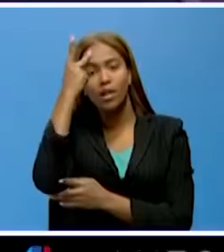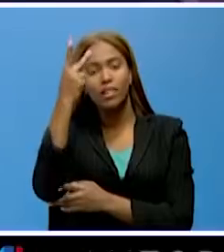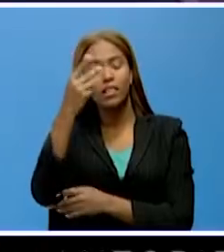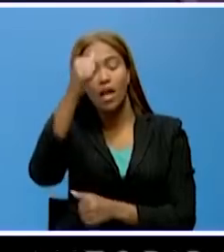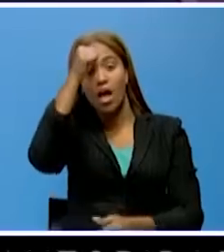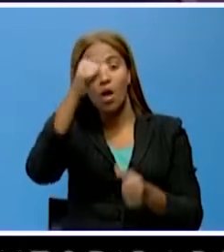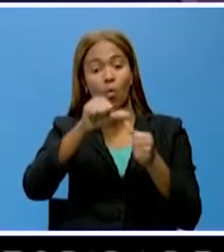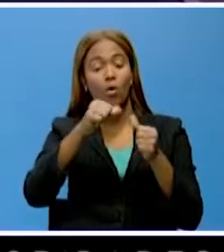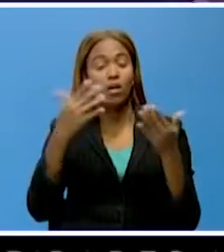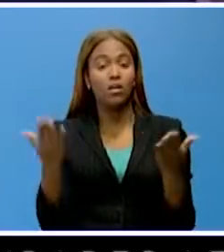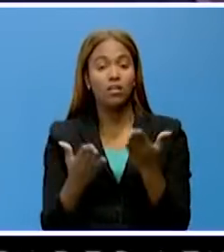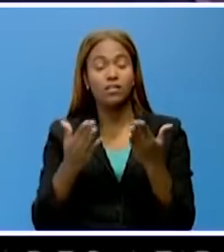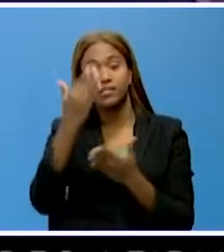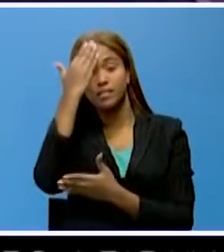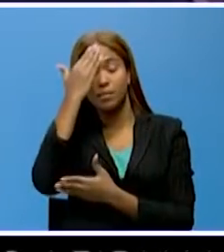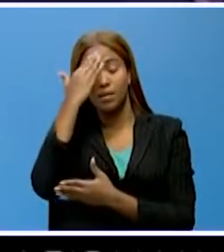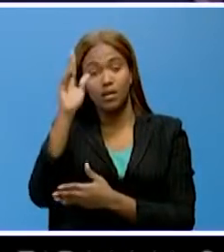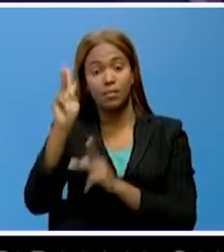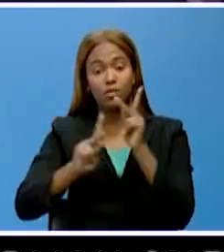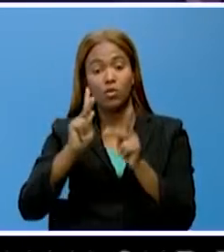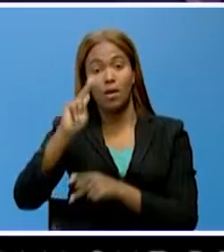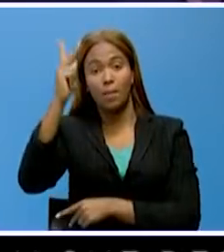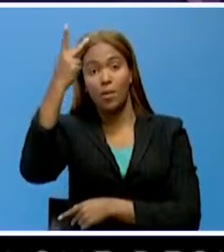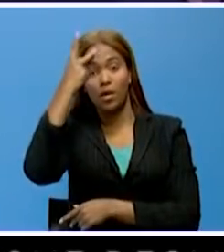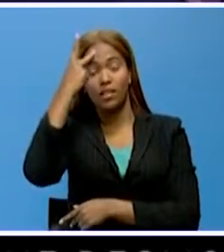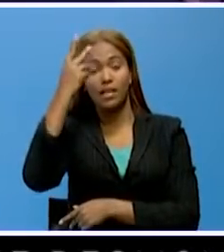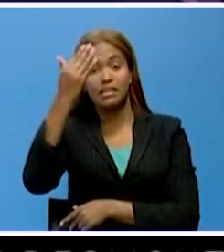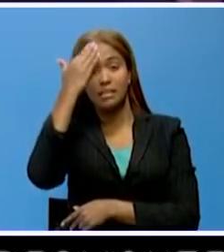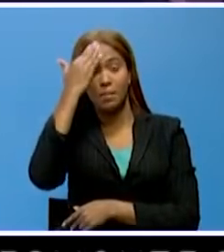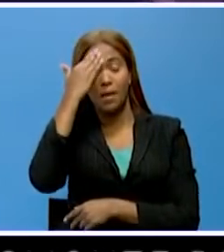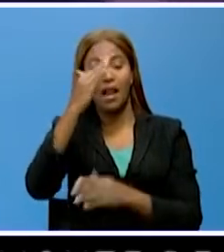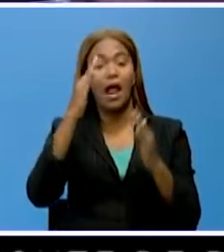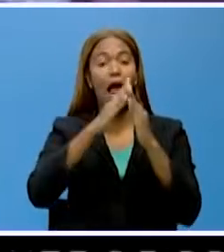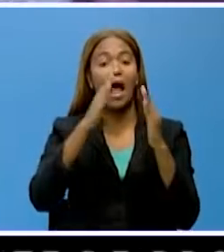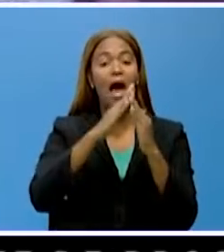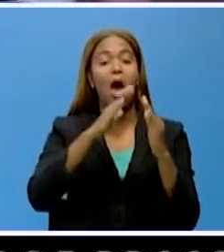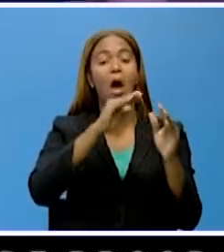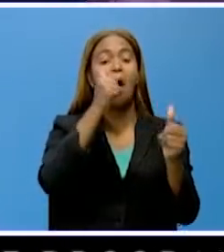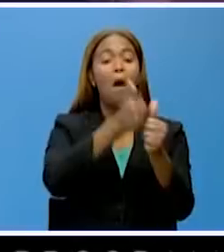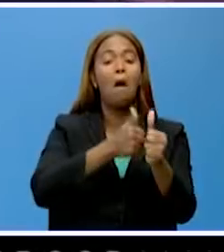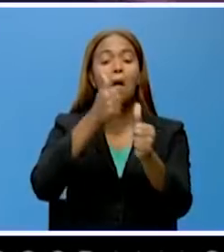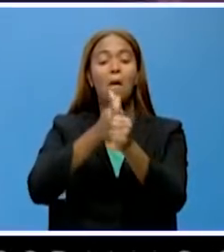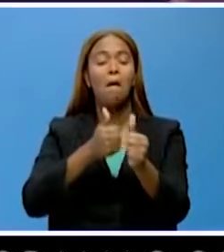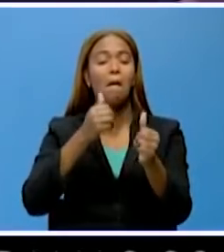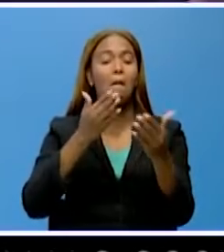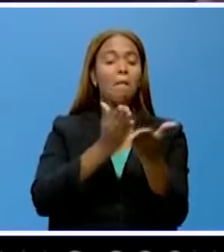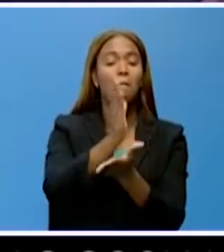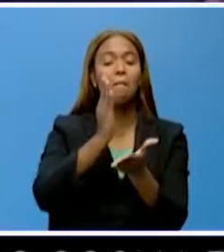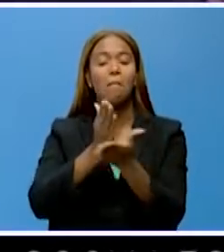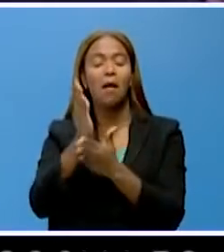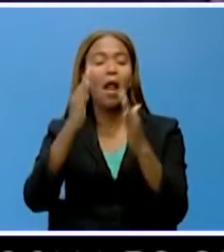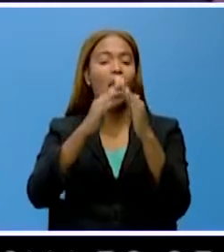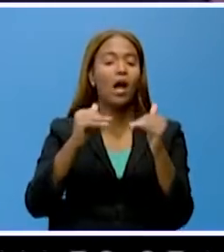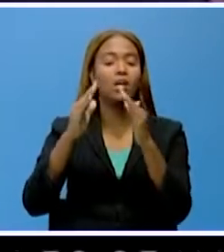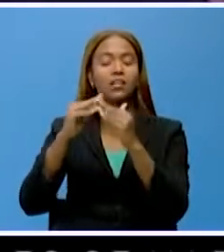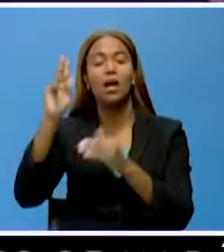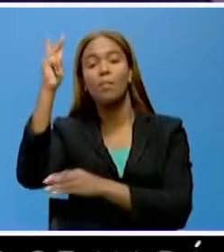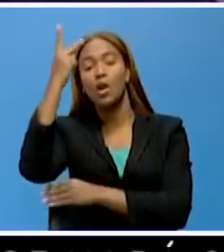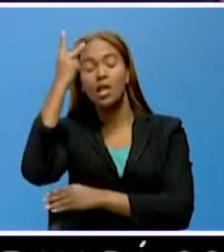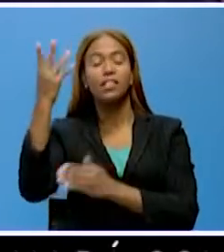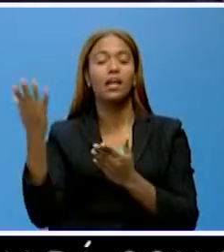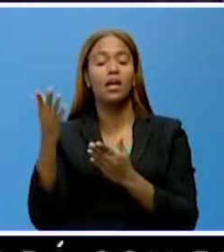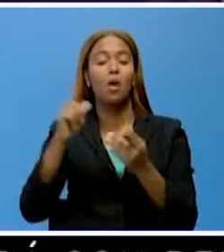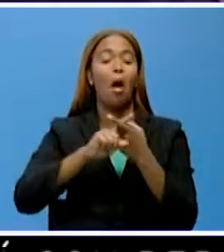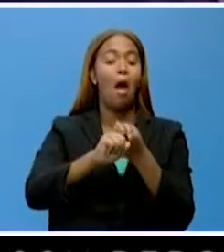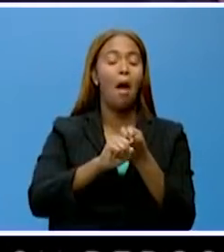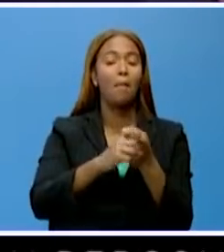acuerda. Sabe que los políticos hasta la casa, hasta la cocina, en política se entran a la casa y son bastante